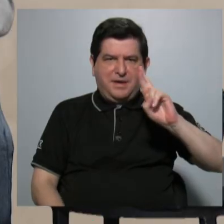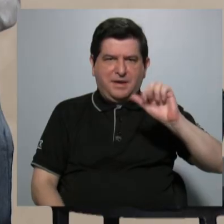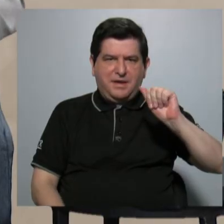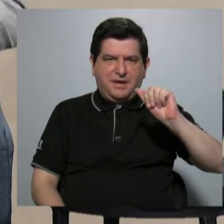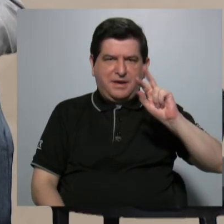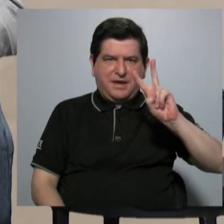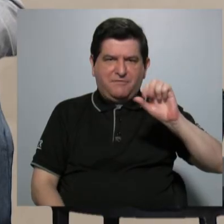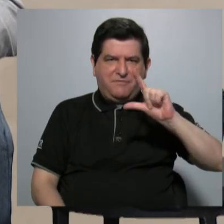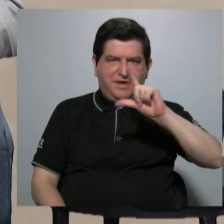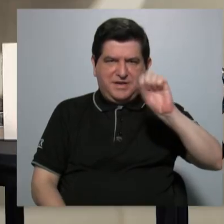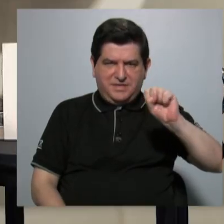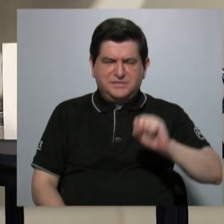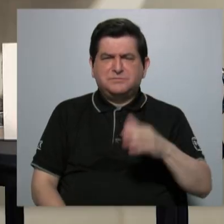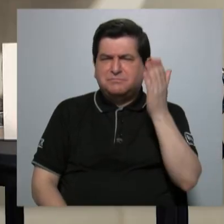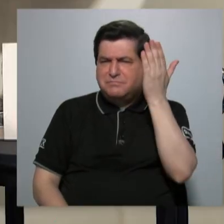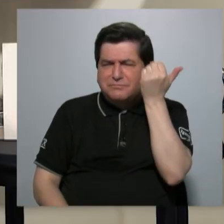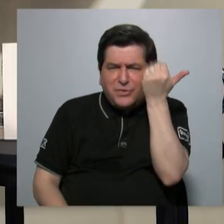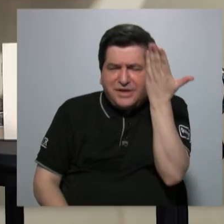qué?